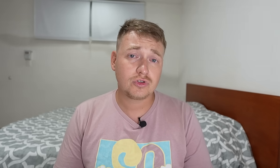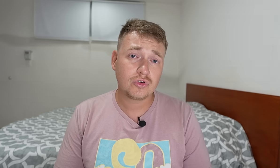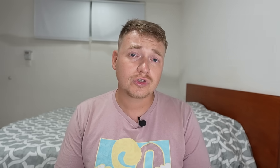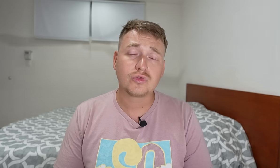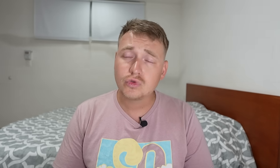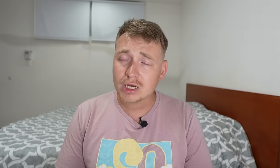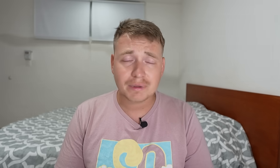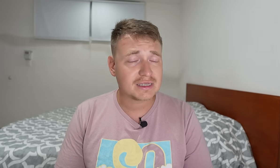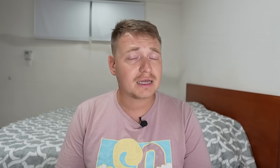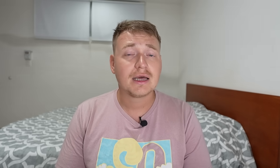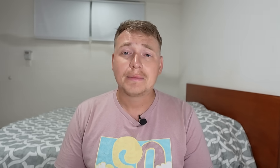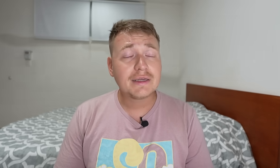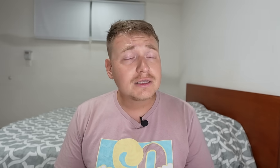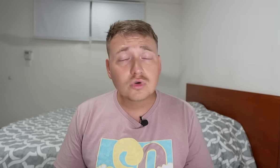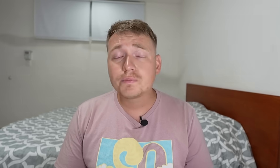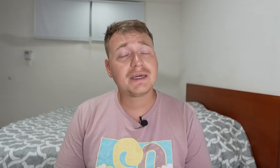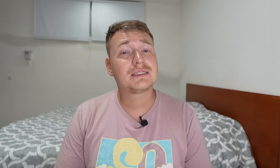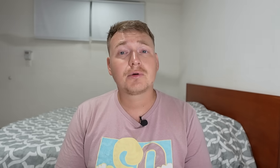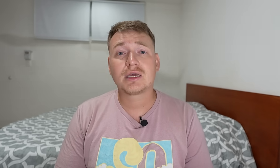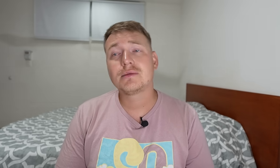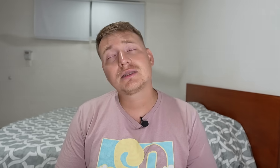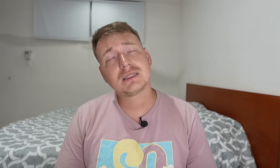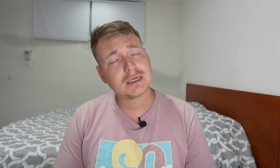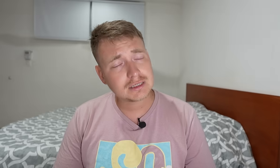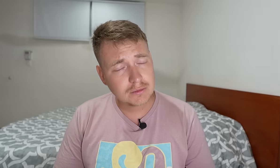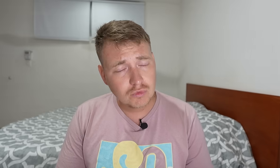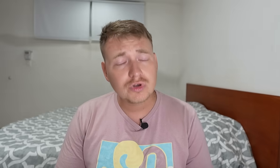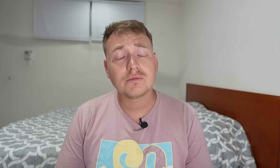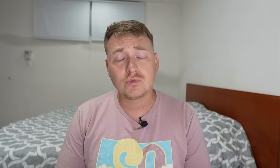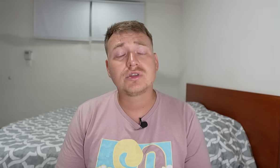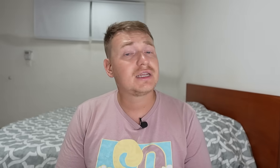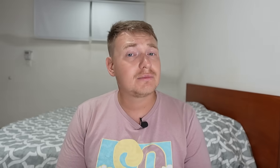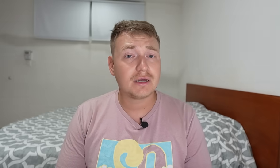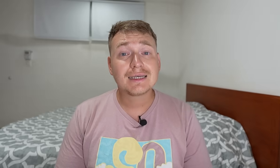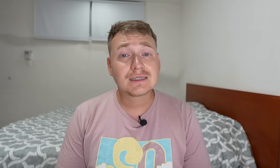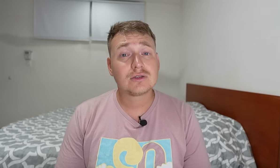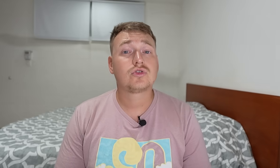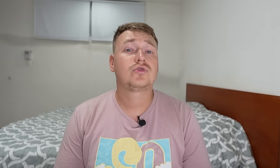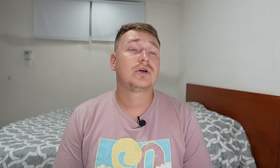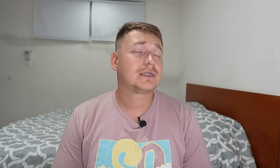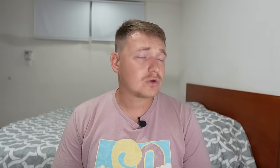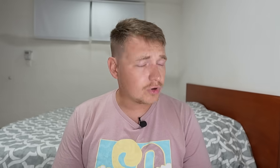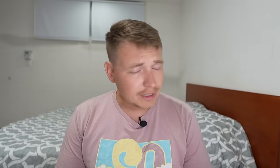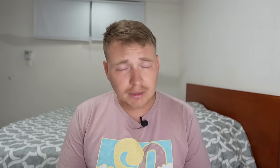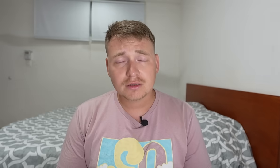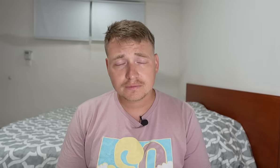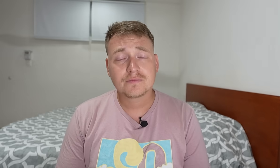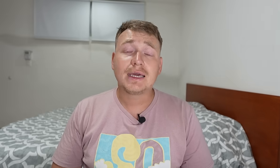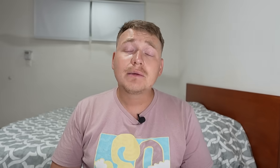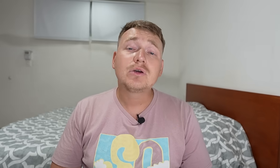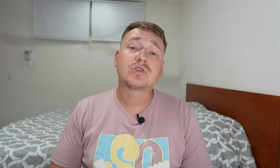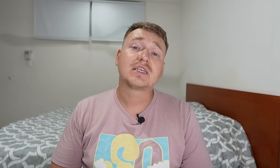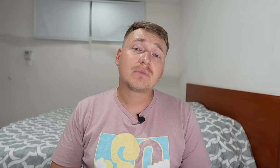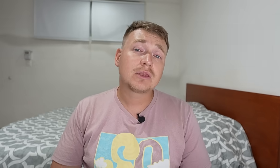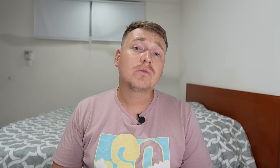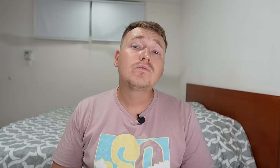estas situaciones nunca pasarán en ningún país, porque de verdad es muy, muy terrible. Esta situación es horrible.